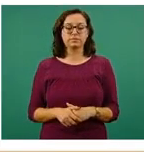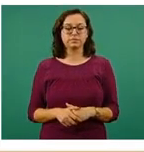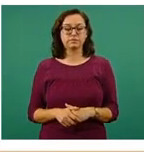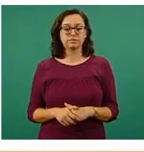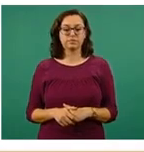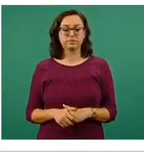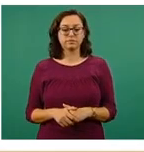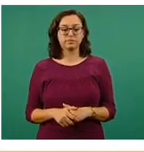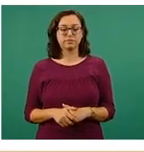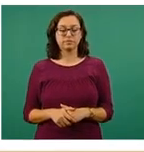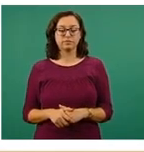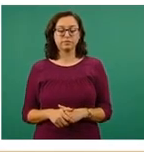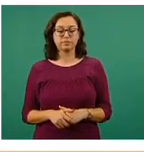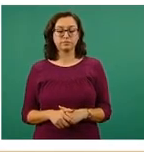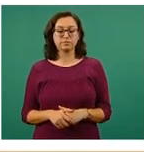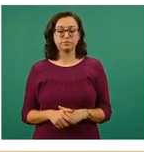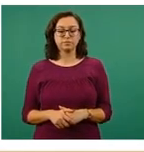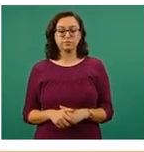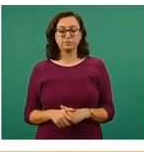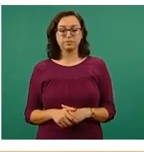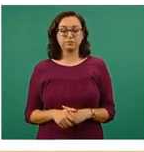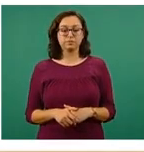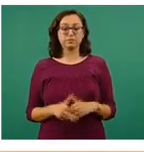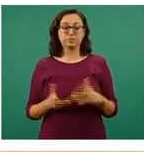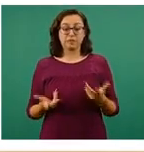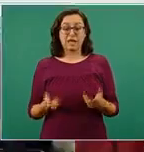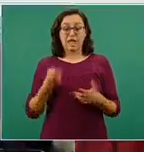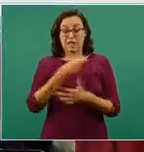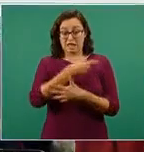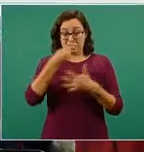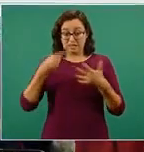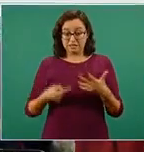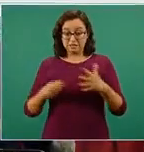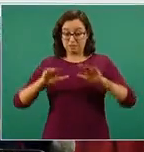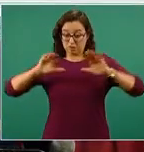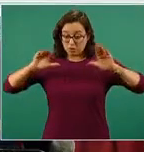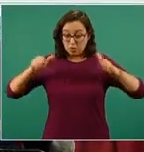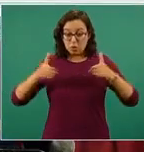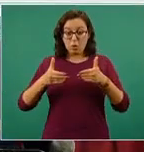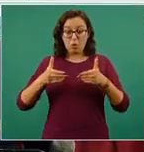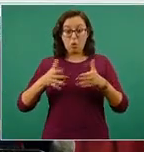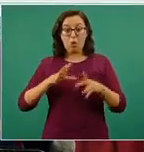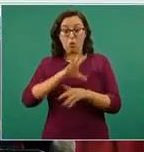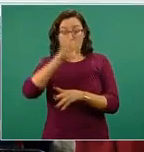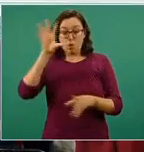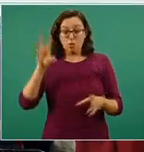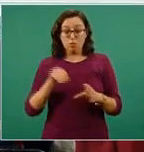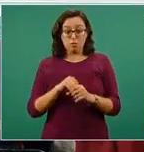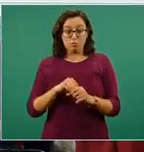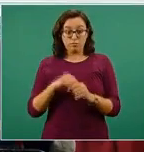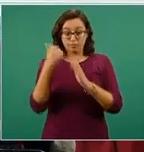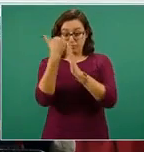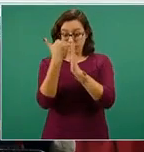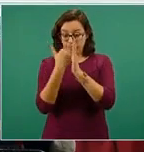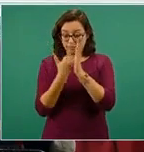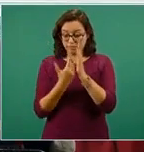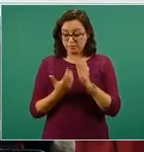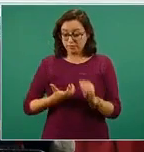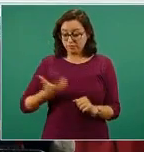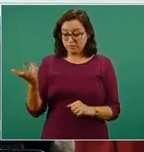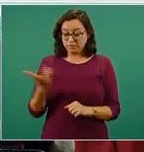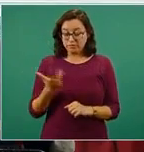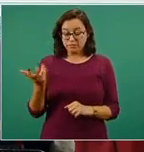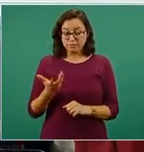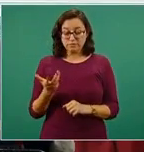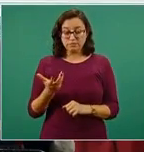la rehabilitación. Para poder llevar a cabo y enfrascar en ese método epidemiológico y de control de la historia natural